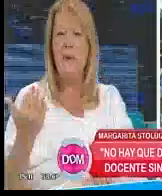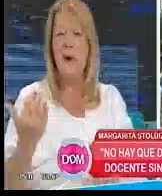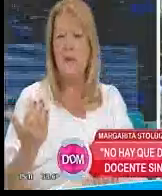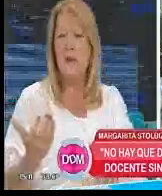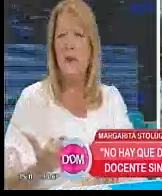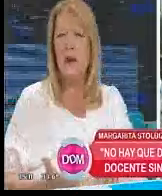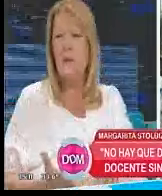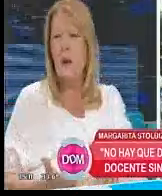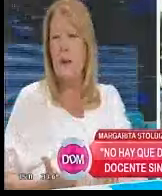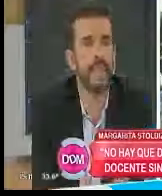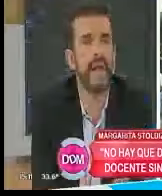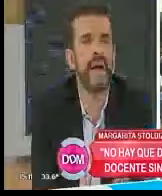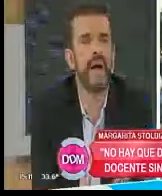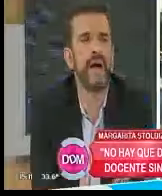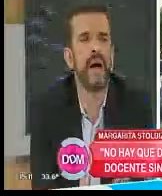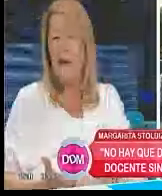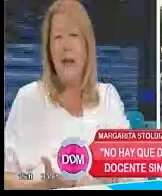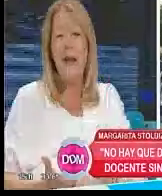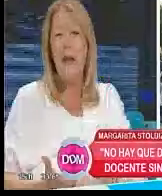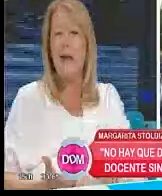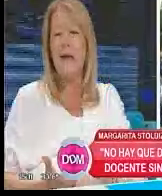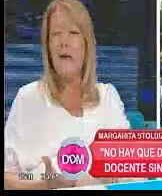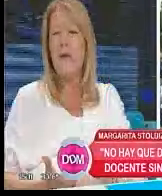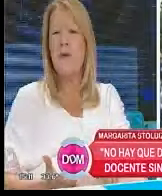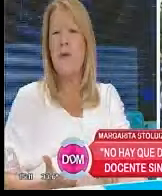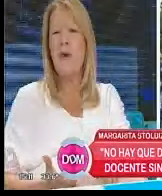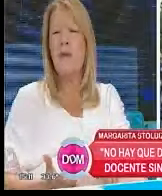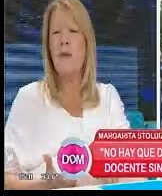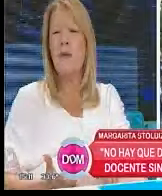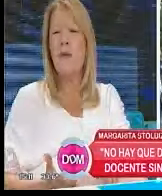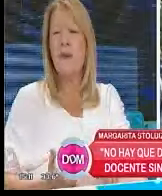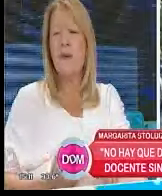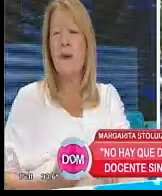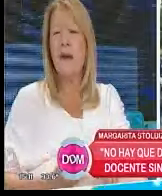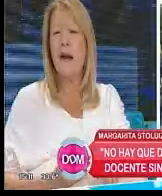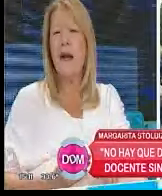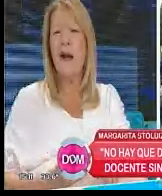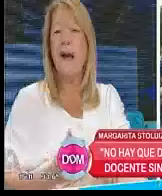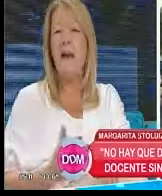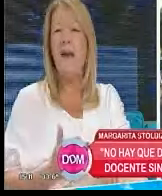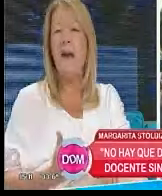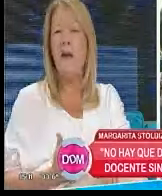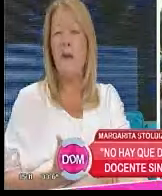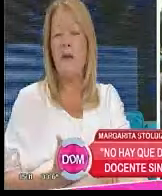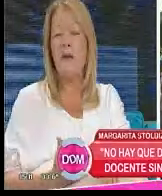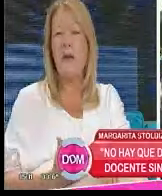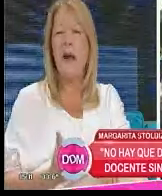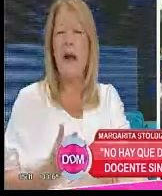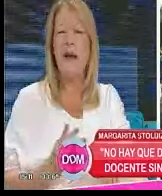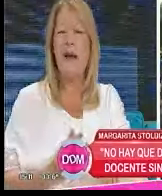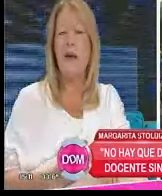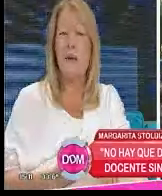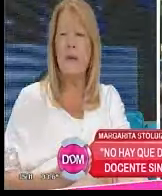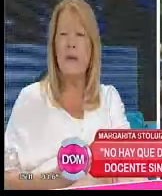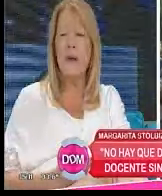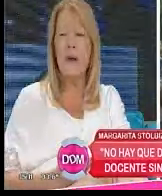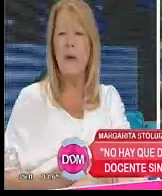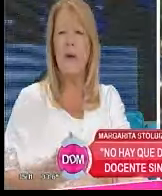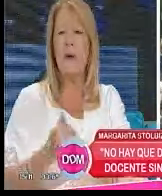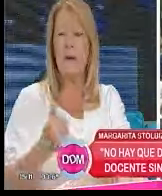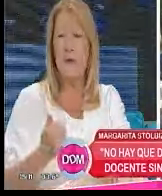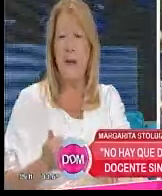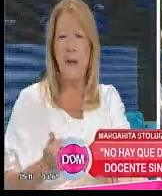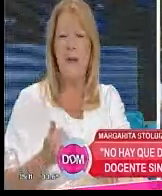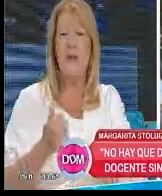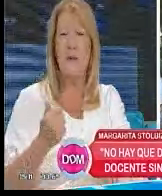y la educación es una. Hasta que nosotros no apostemos a mejorar la calidad de la educación, y la calidad de la educación tiene que